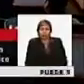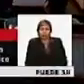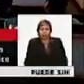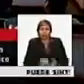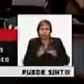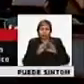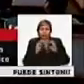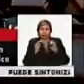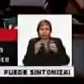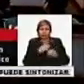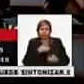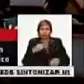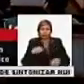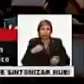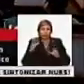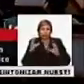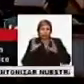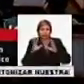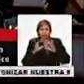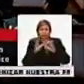miembros del Frente Único,